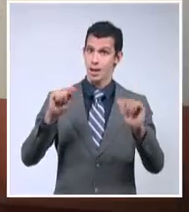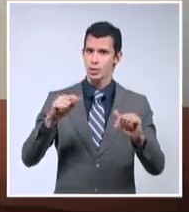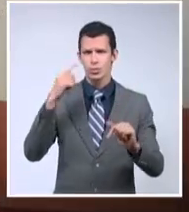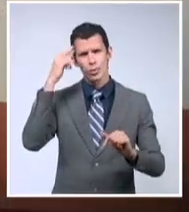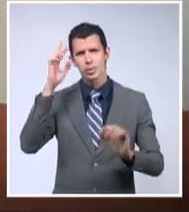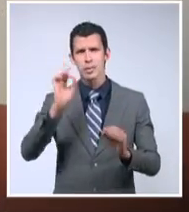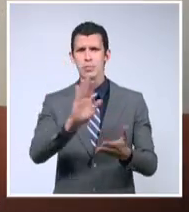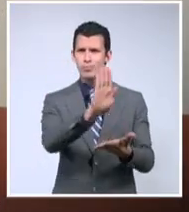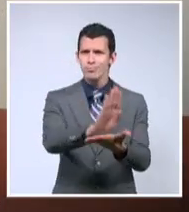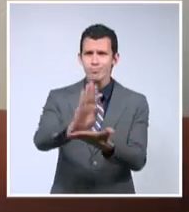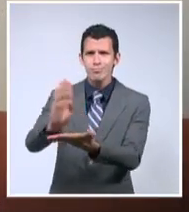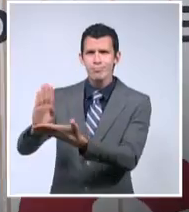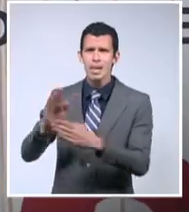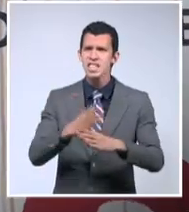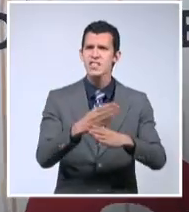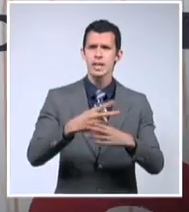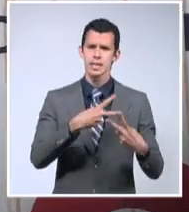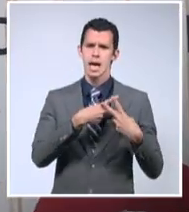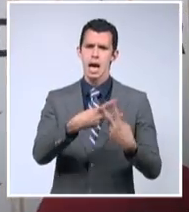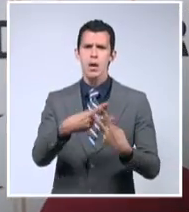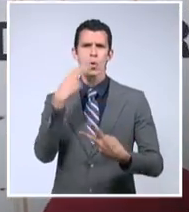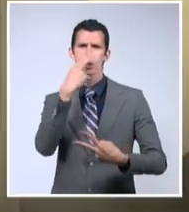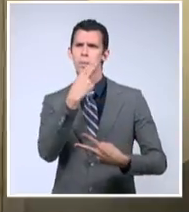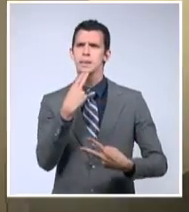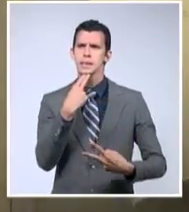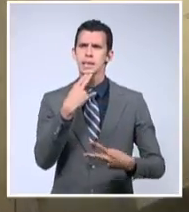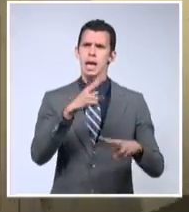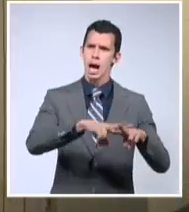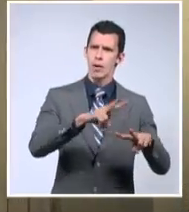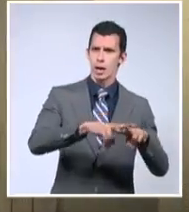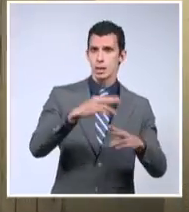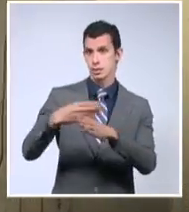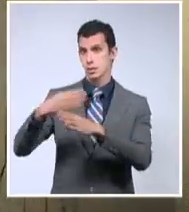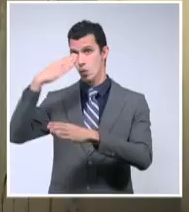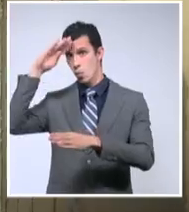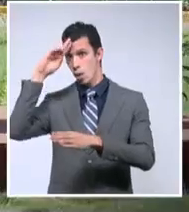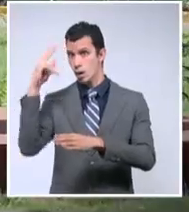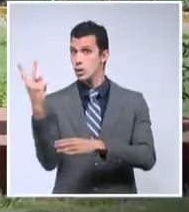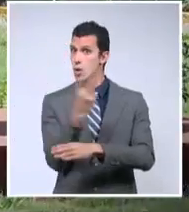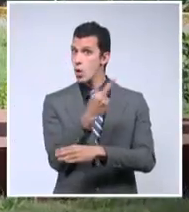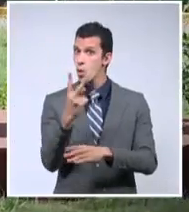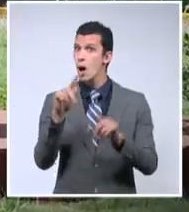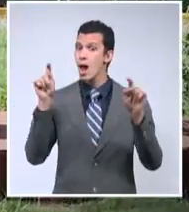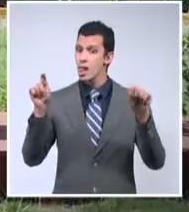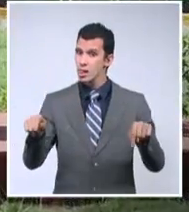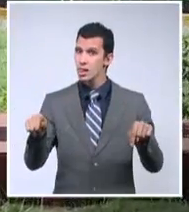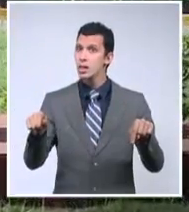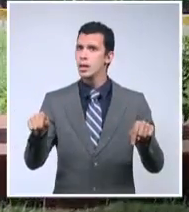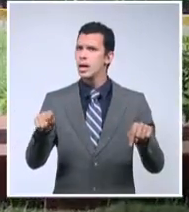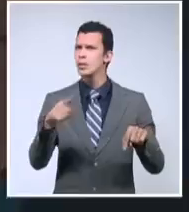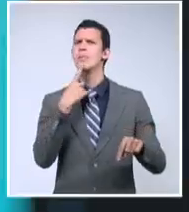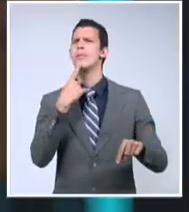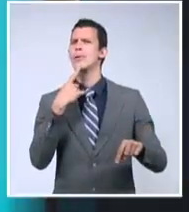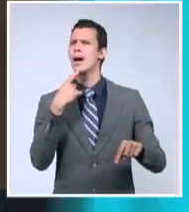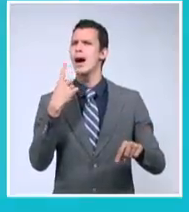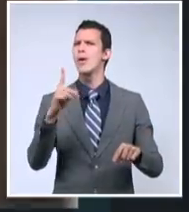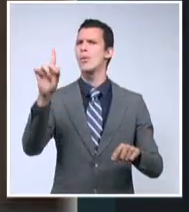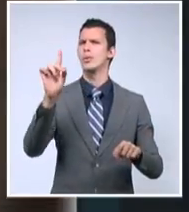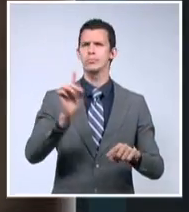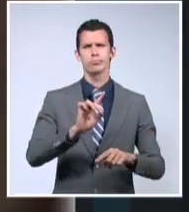otros héroes y mártires de la patria en La Habana y Santiago de Cuba. Este no fue un hecho aislado. Sus organizadores